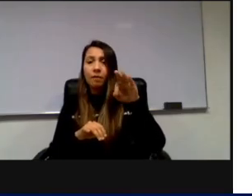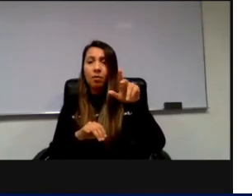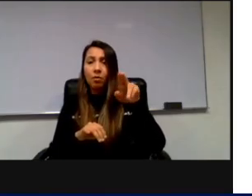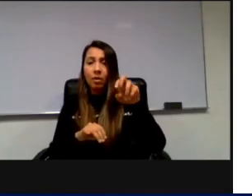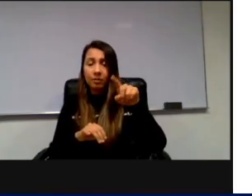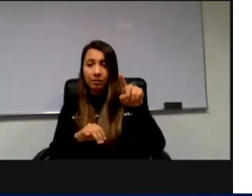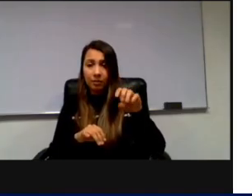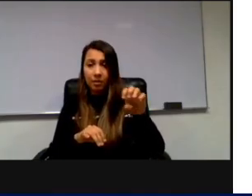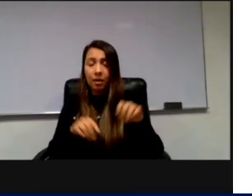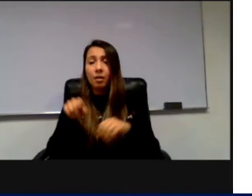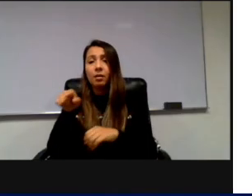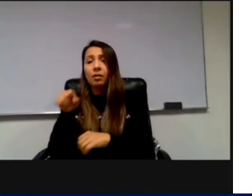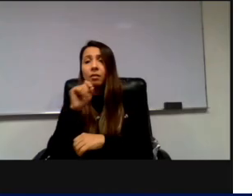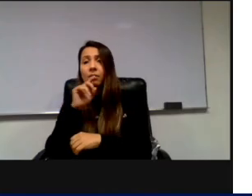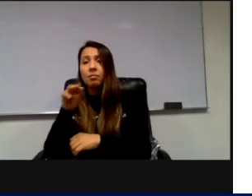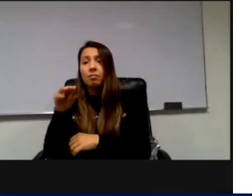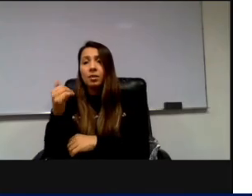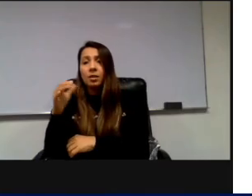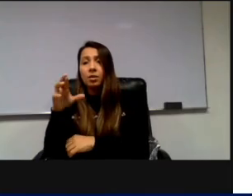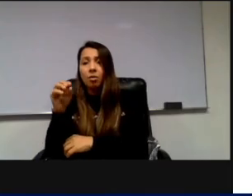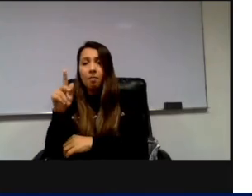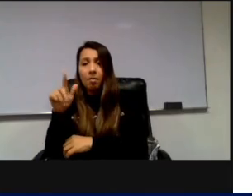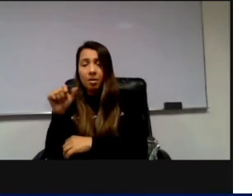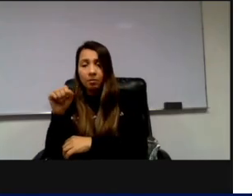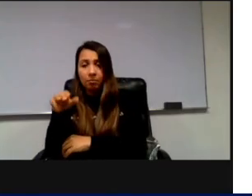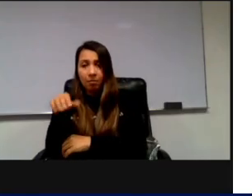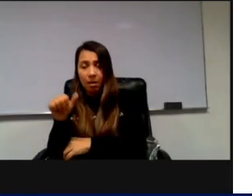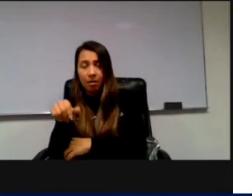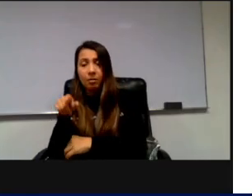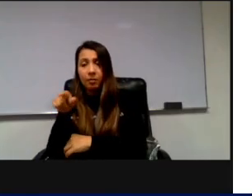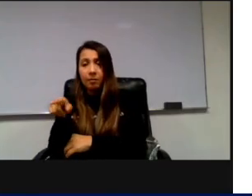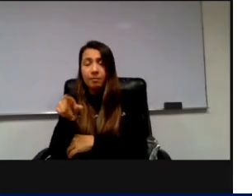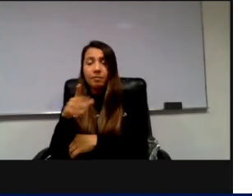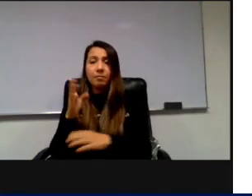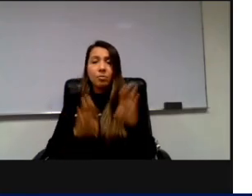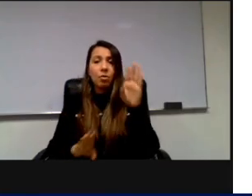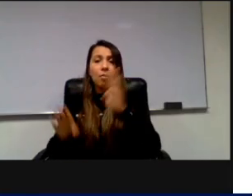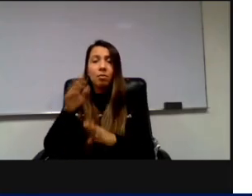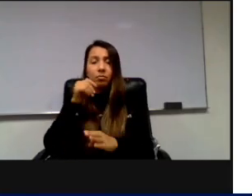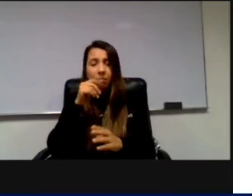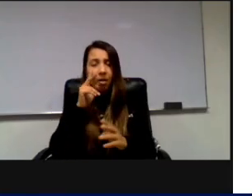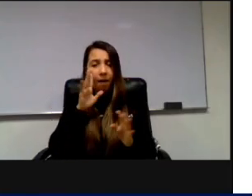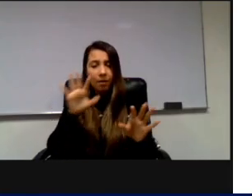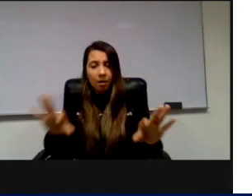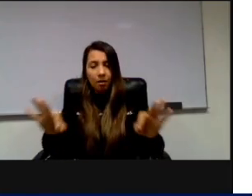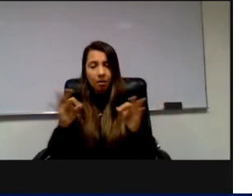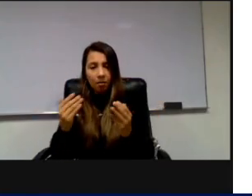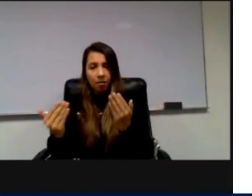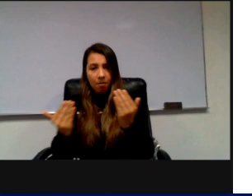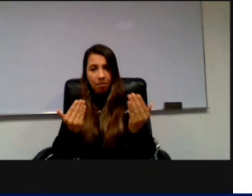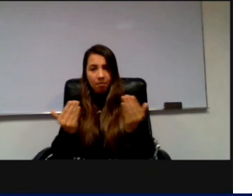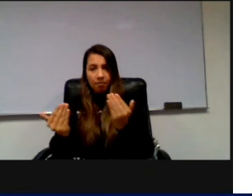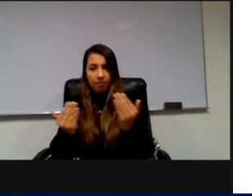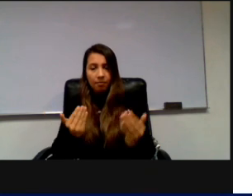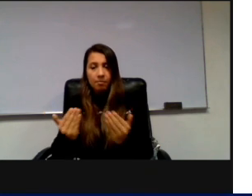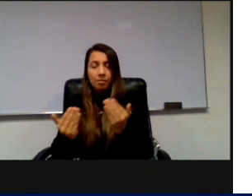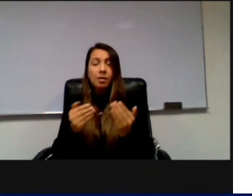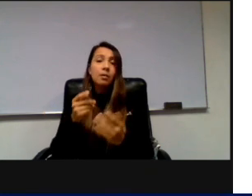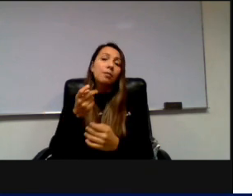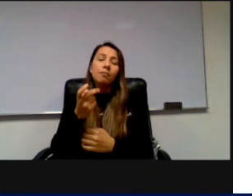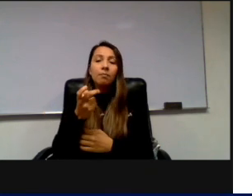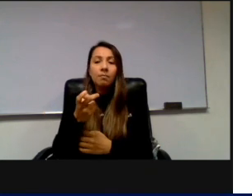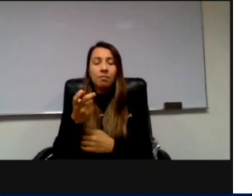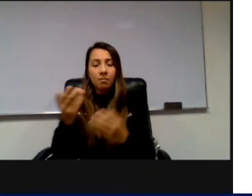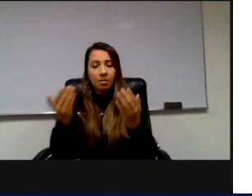genitalium, pues lo que hicieron los biólogos es lo que siempre hacemos los biólogos, que es comparar, ¿no? Pero claro, en vez de comparar